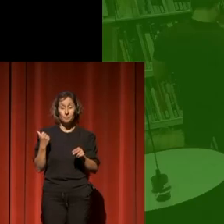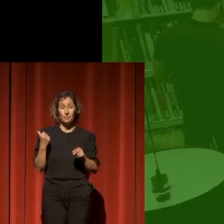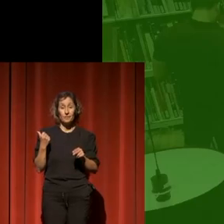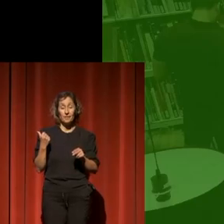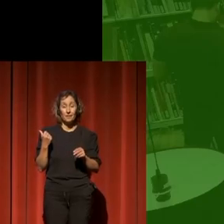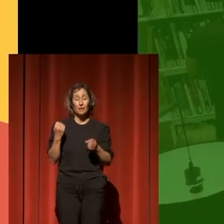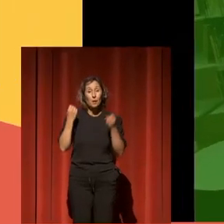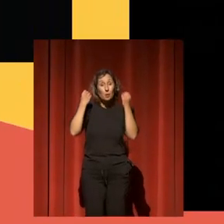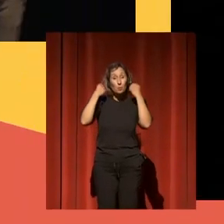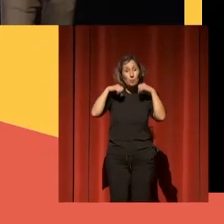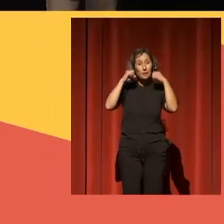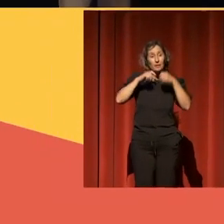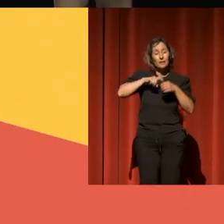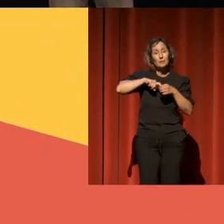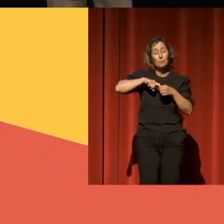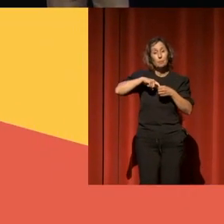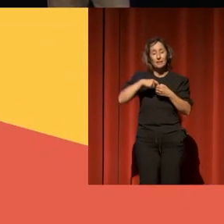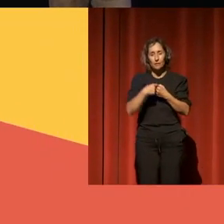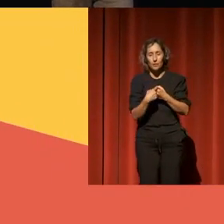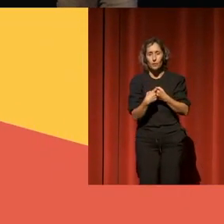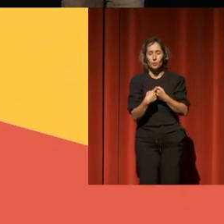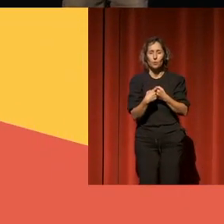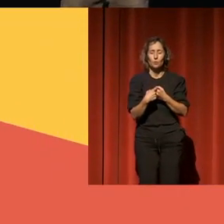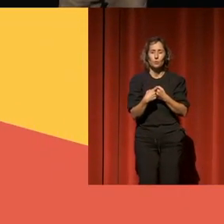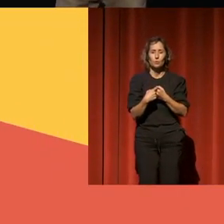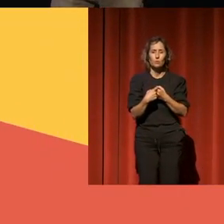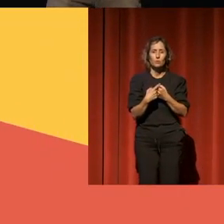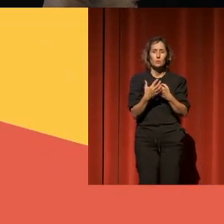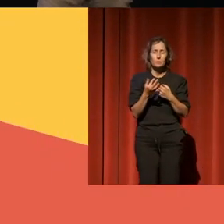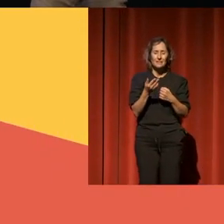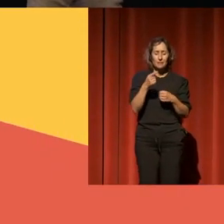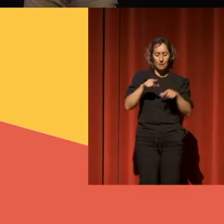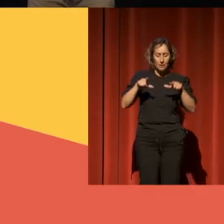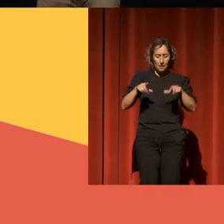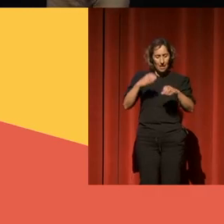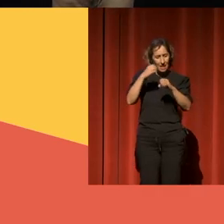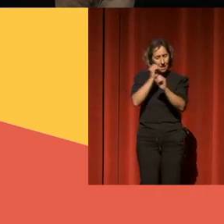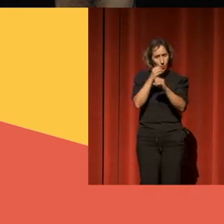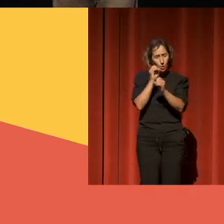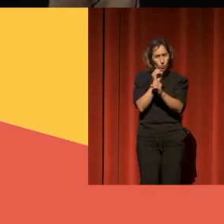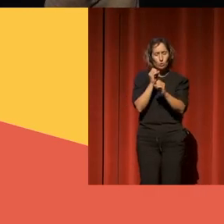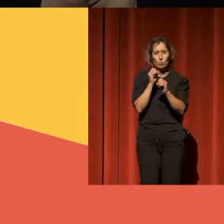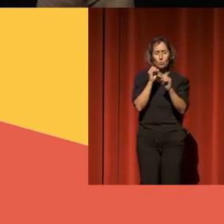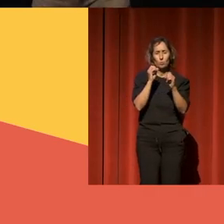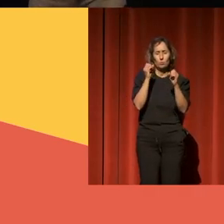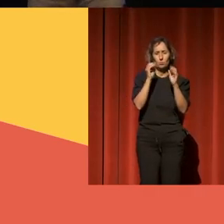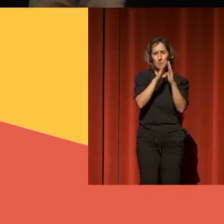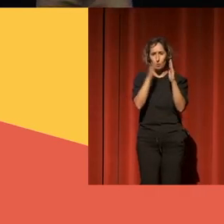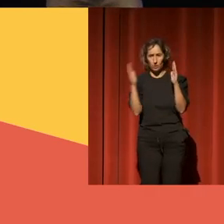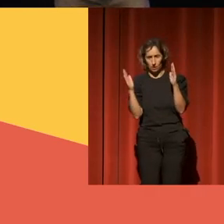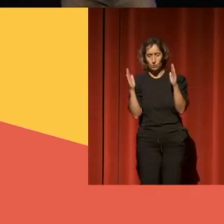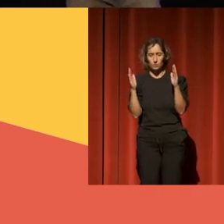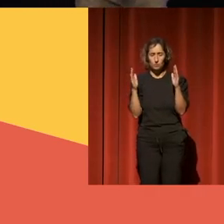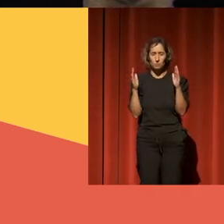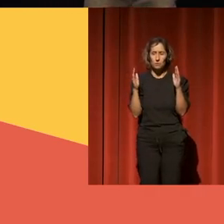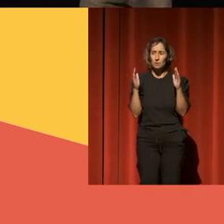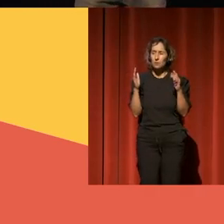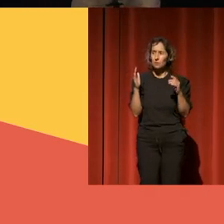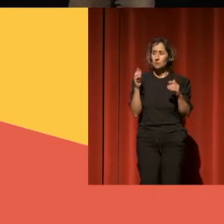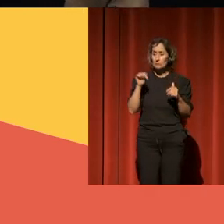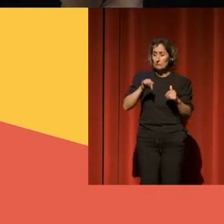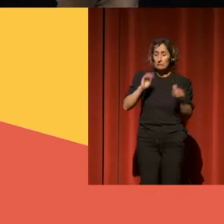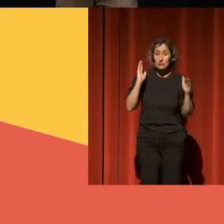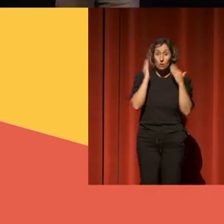participación eh con los laboratorios bibliotecarios como decía antes me voy a extender un poquito más además me parece que durante el